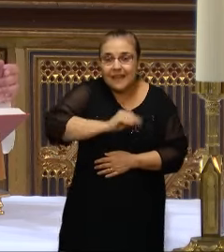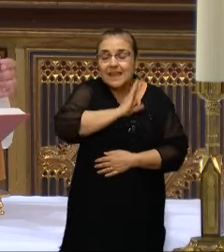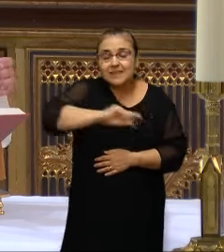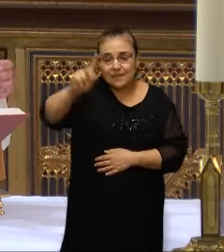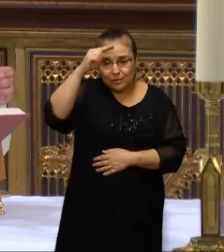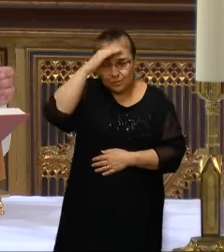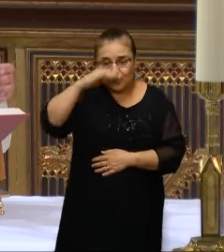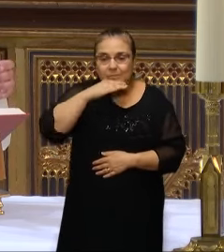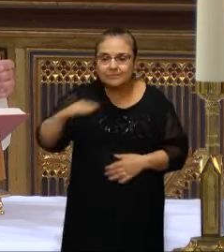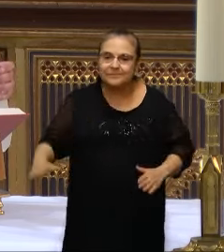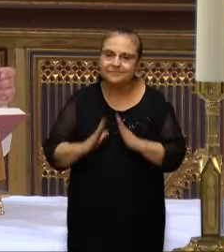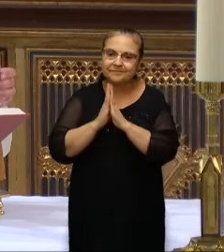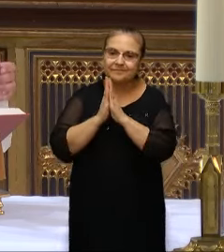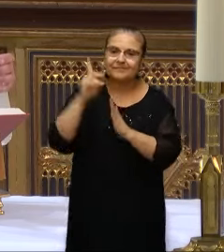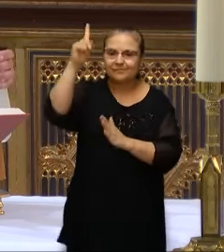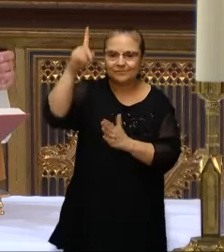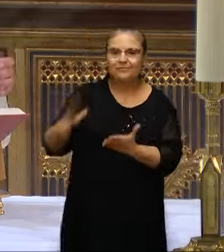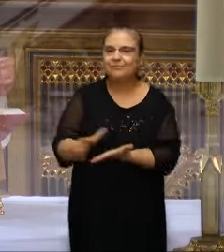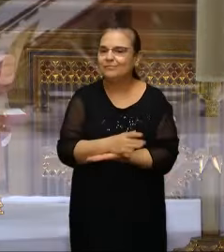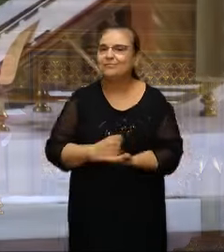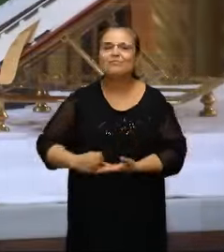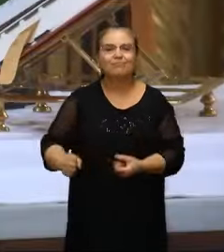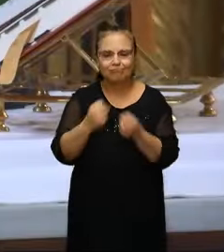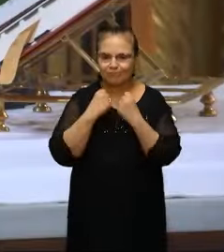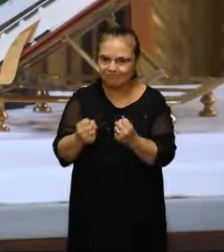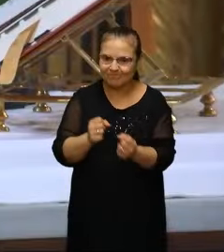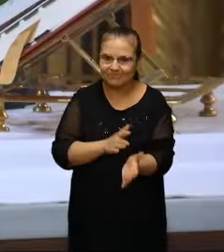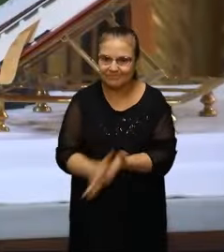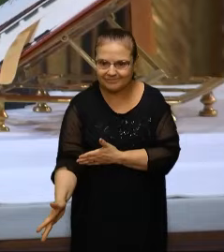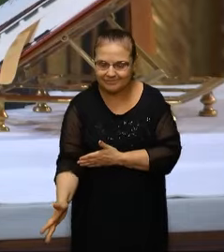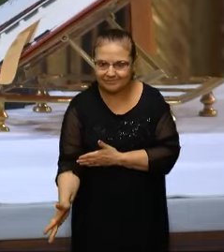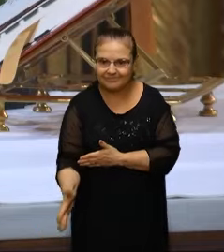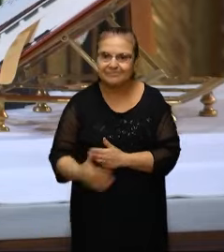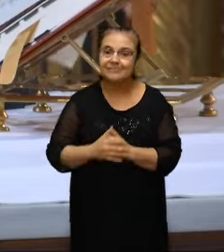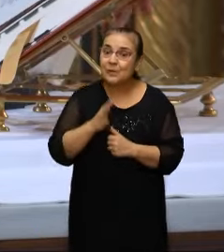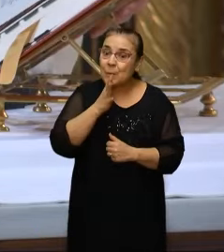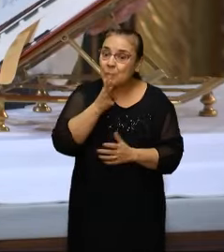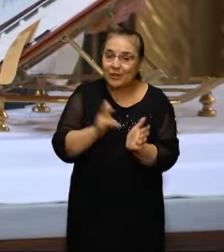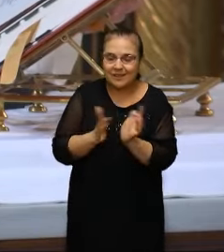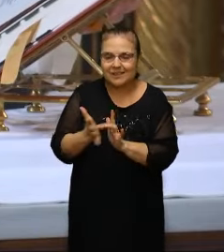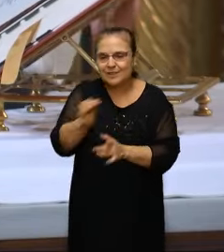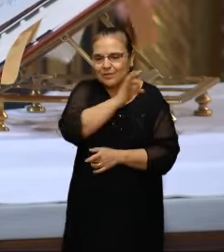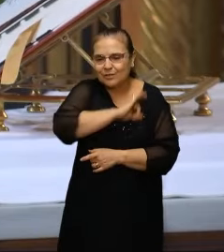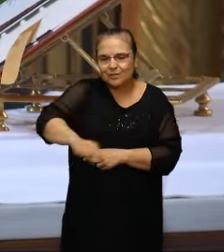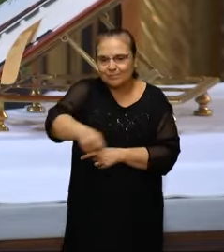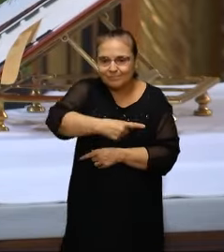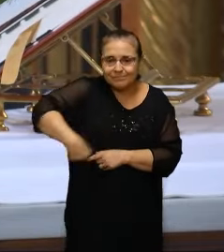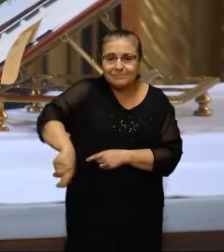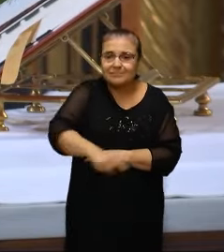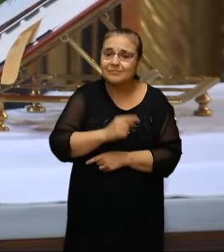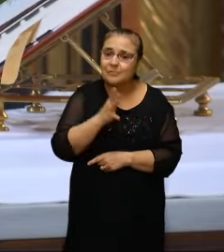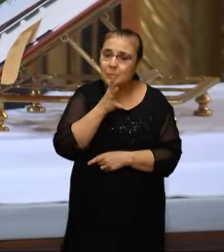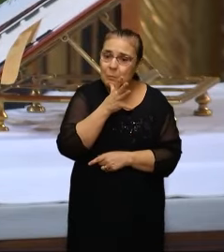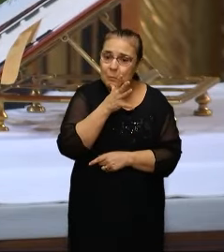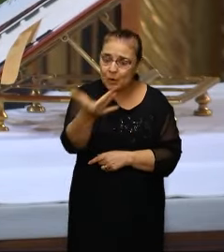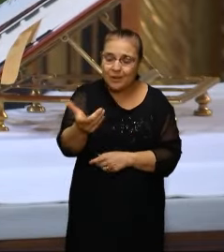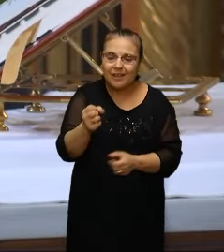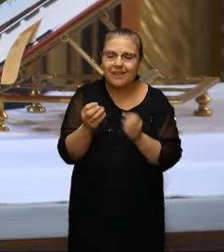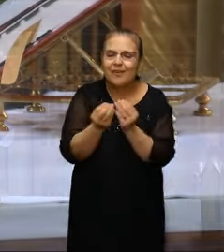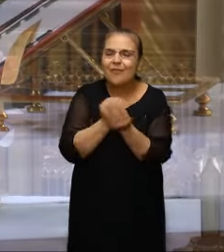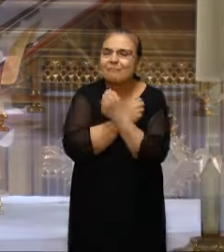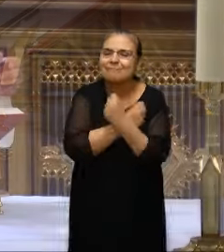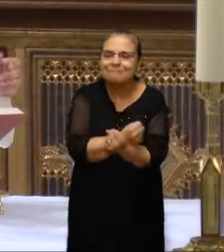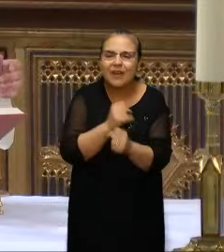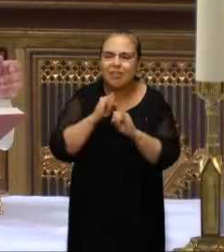lugar señor padre Santo Dios Todopoderoso y eterno por Cristo Señor nuestro porque con amor